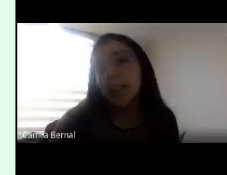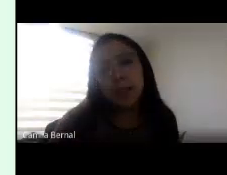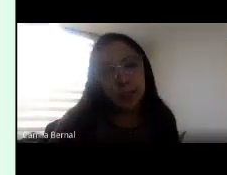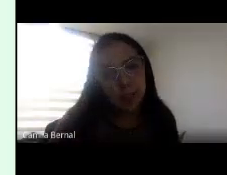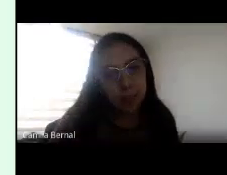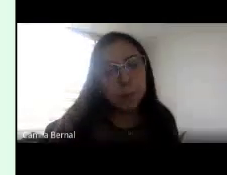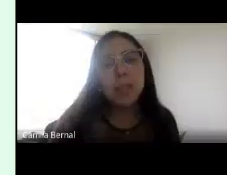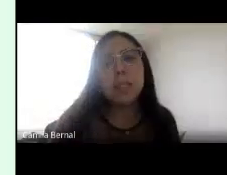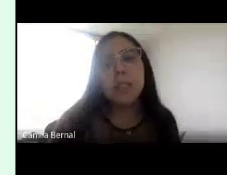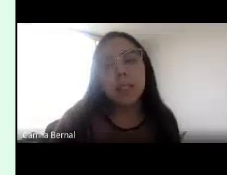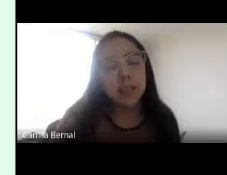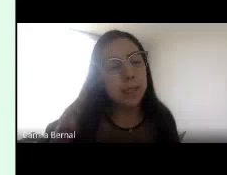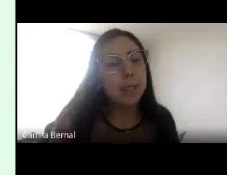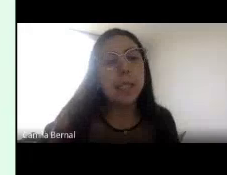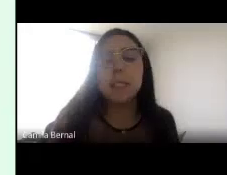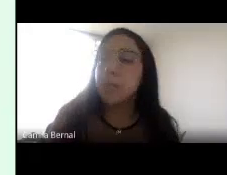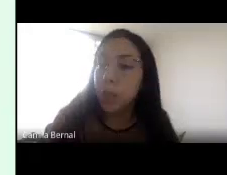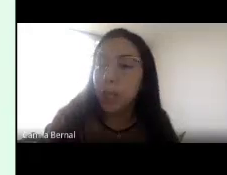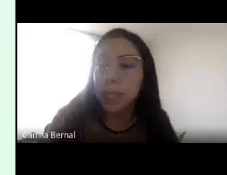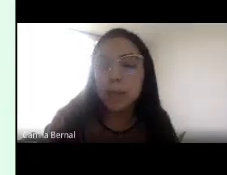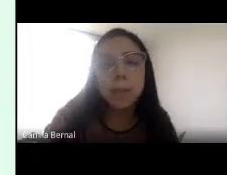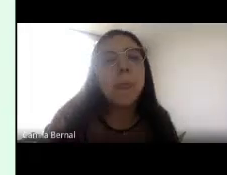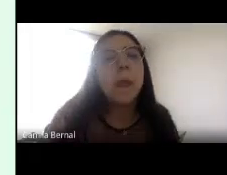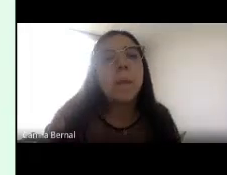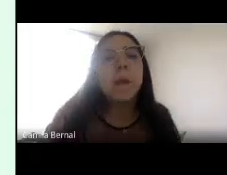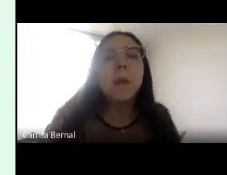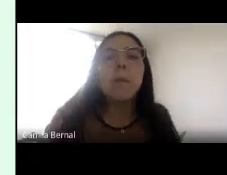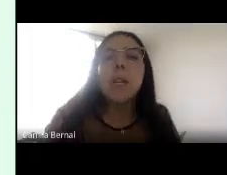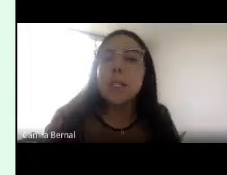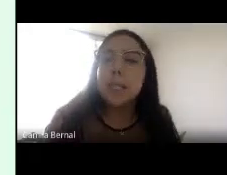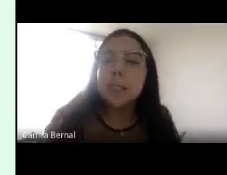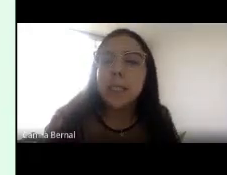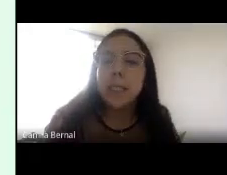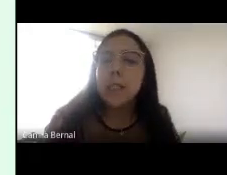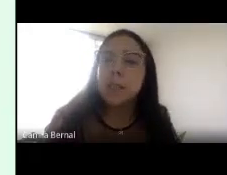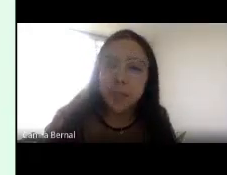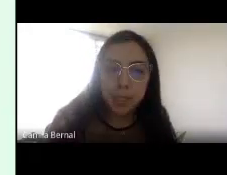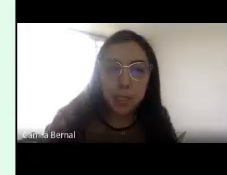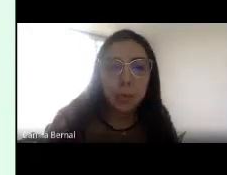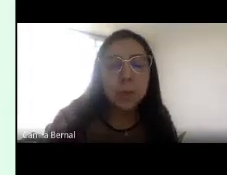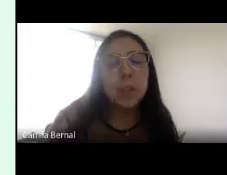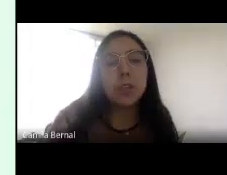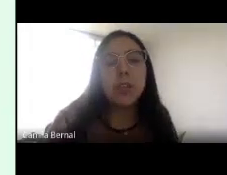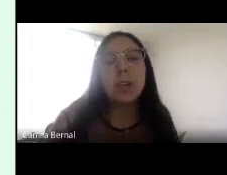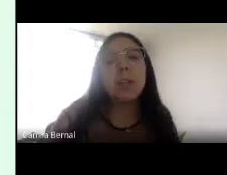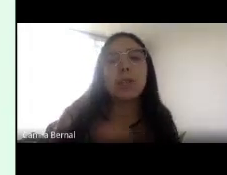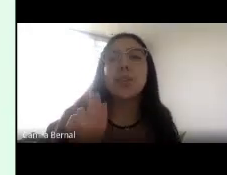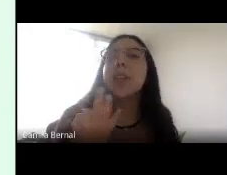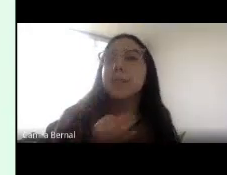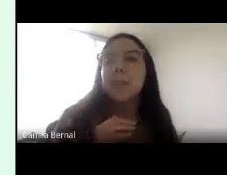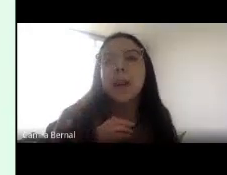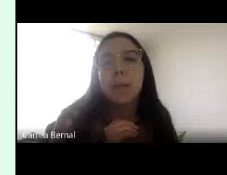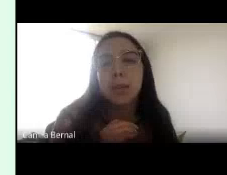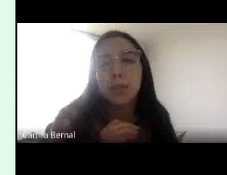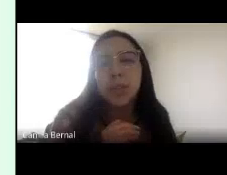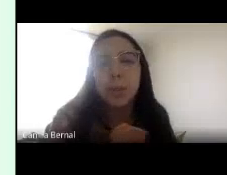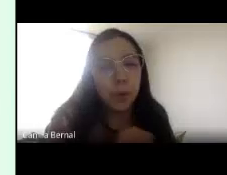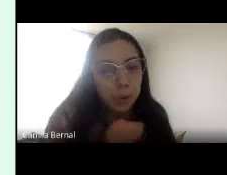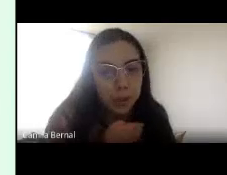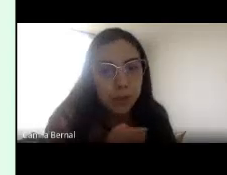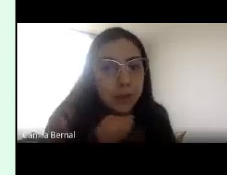físicas, características químicas y las características biológicas. Por ejemplo, en las características físicas podemos encontrar los tres